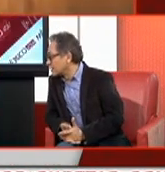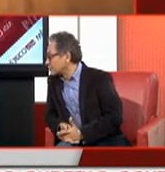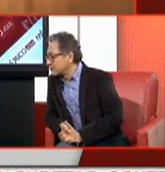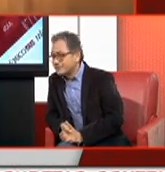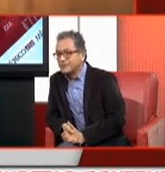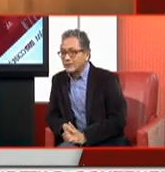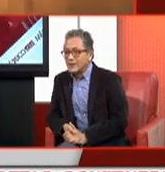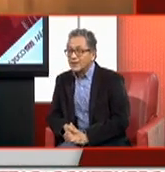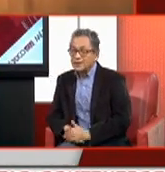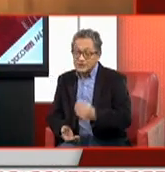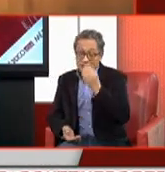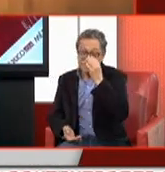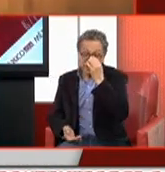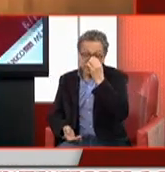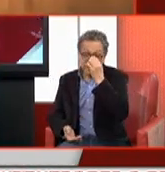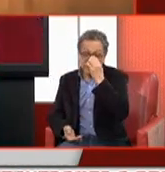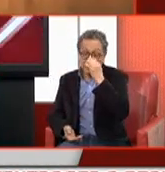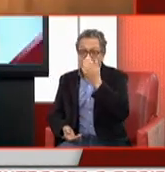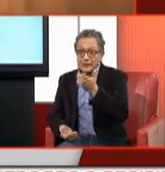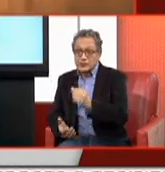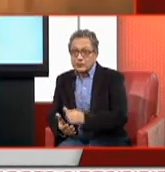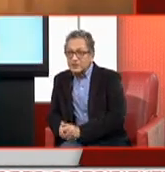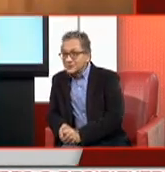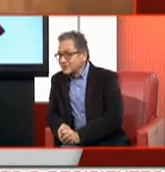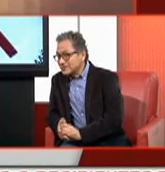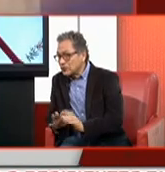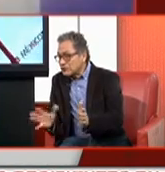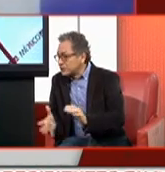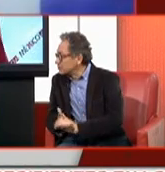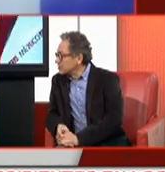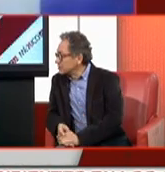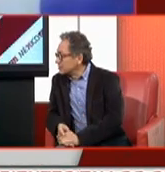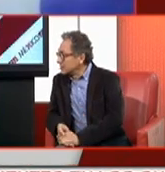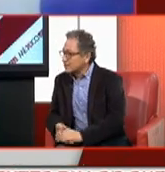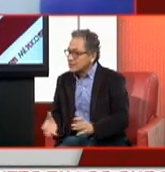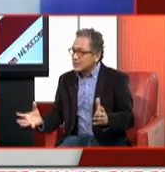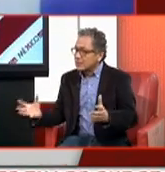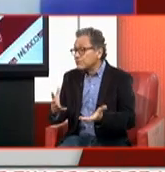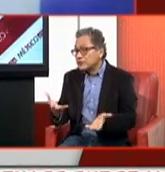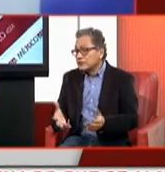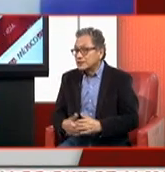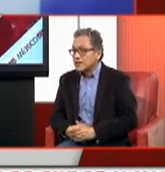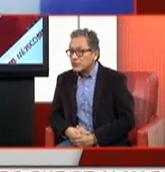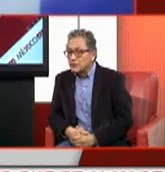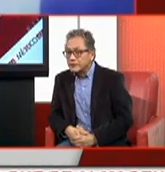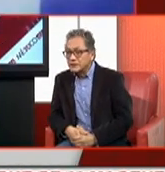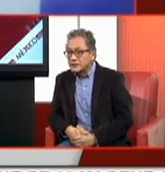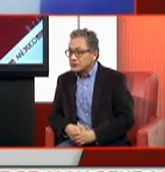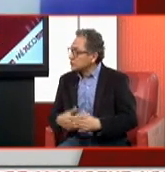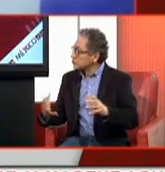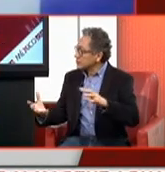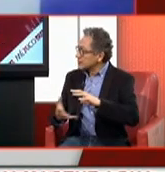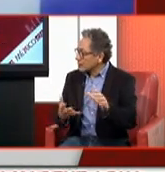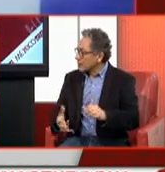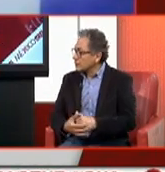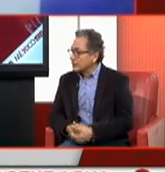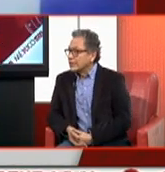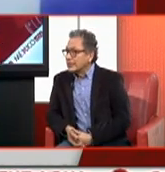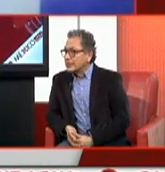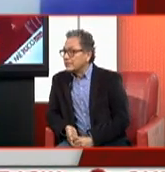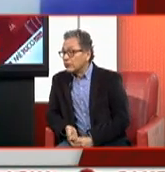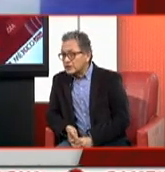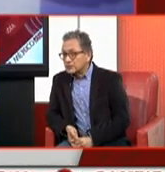Al infierno. No van a pensar mal. Sí, exactamente. Entonces, son concepciones distintas que, pues ahora sí que como mestizos hemos